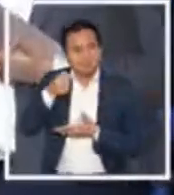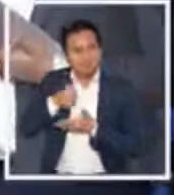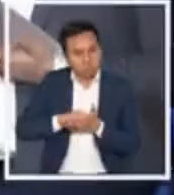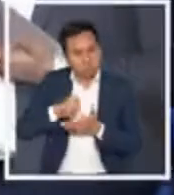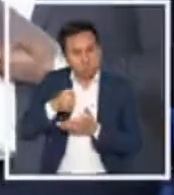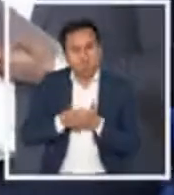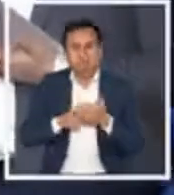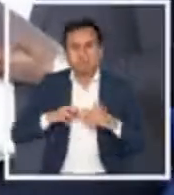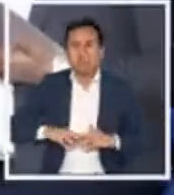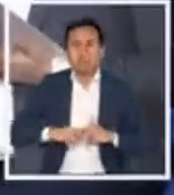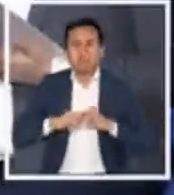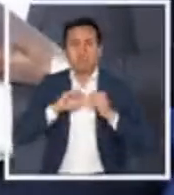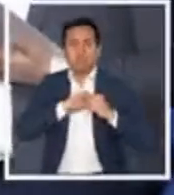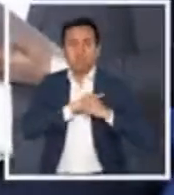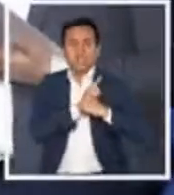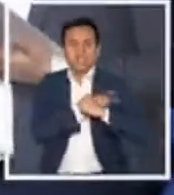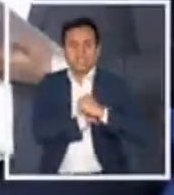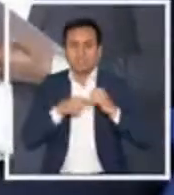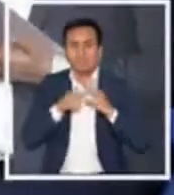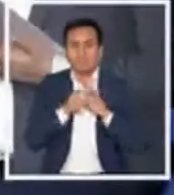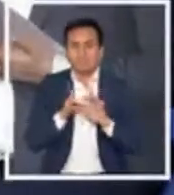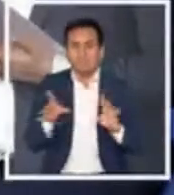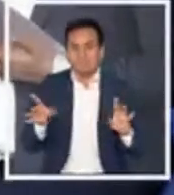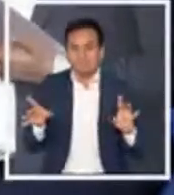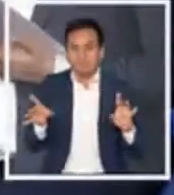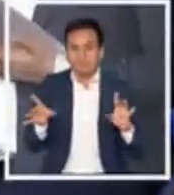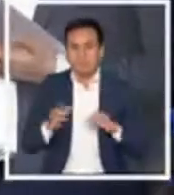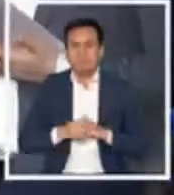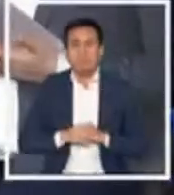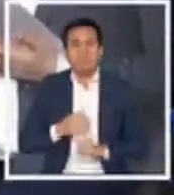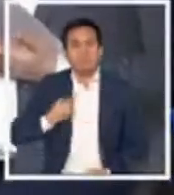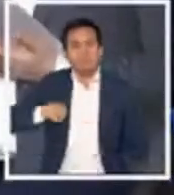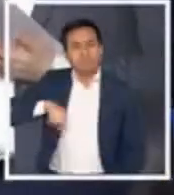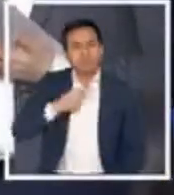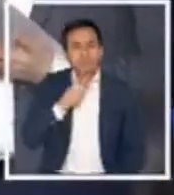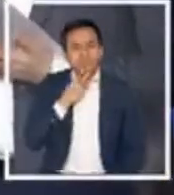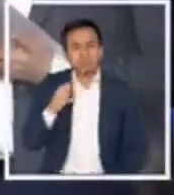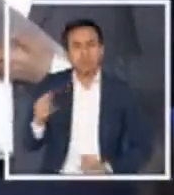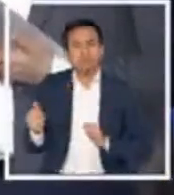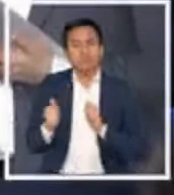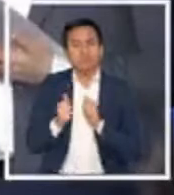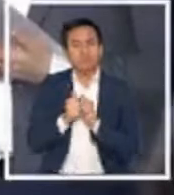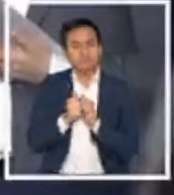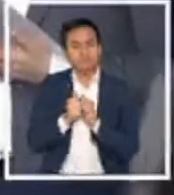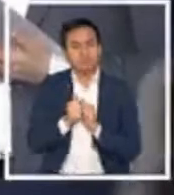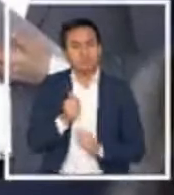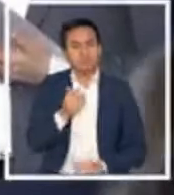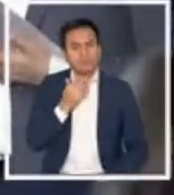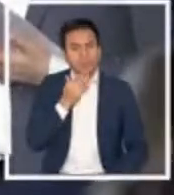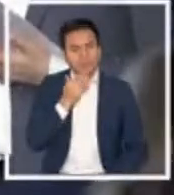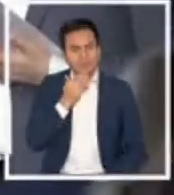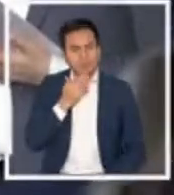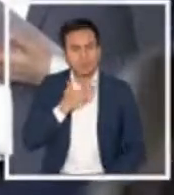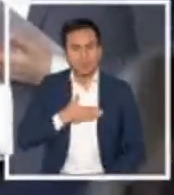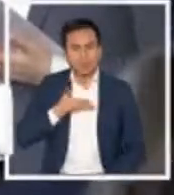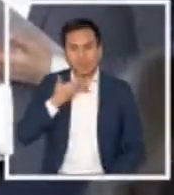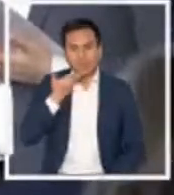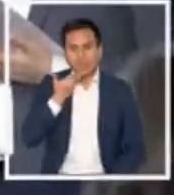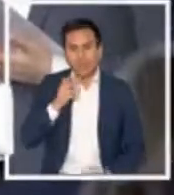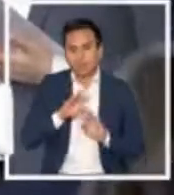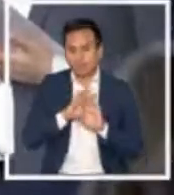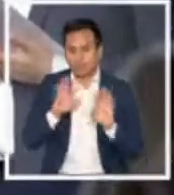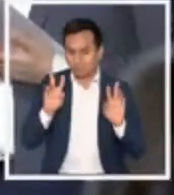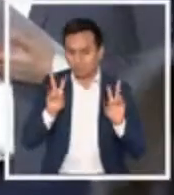intentar fortalecer las democracias. Es lo que estamos viviendo junto, y también quiero acabar con